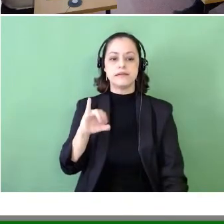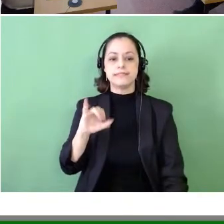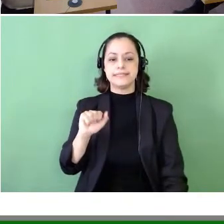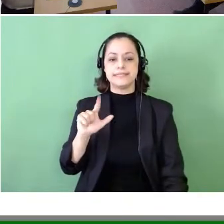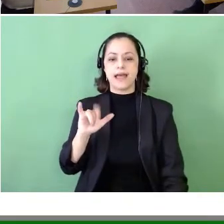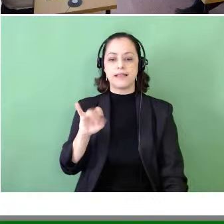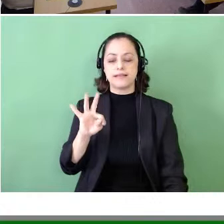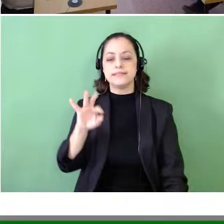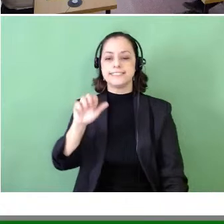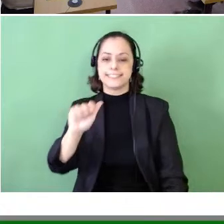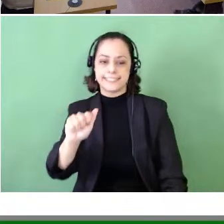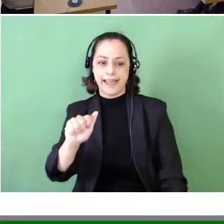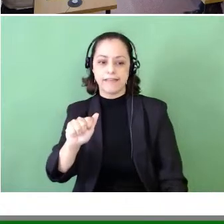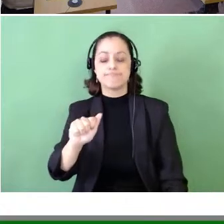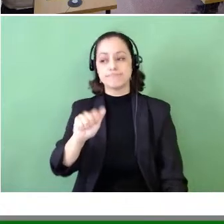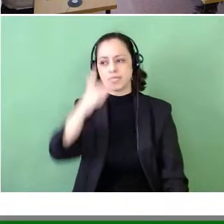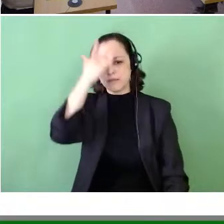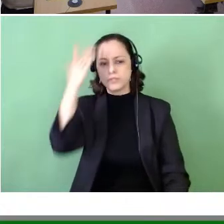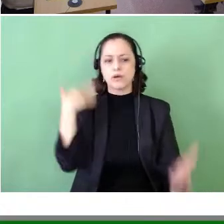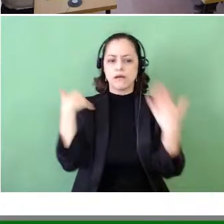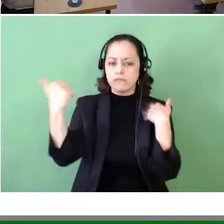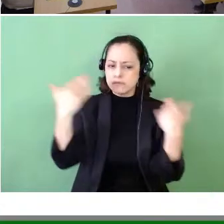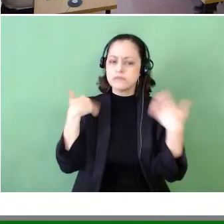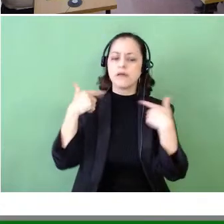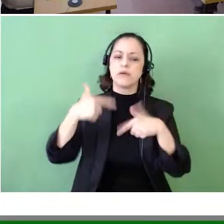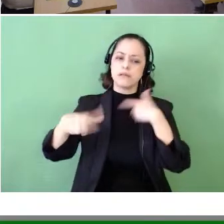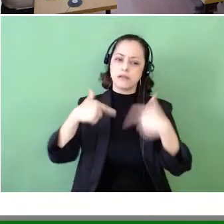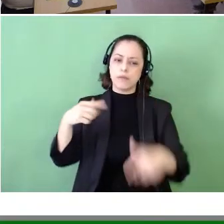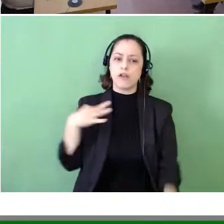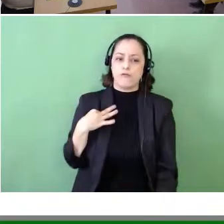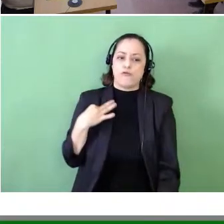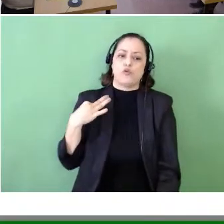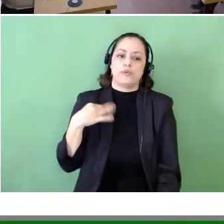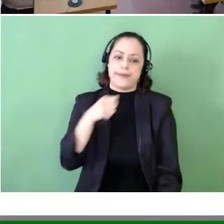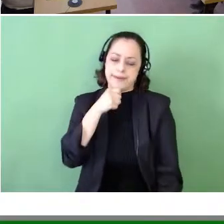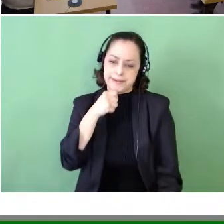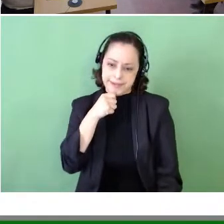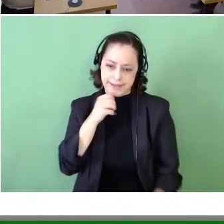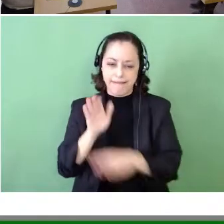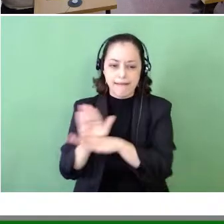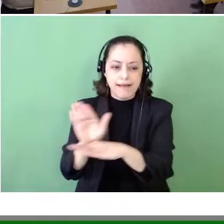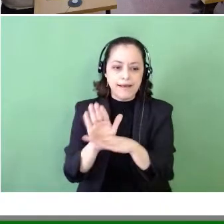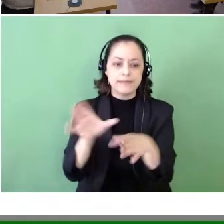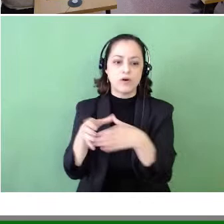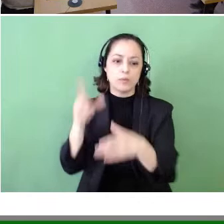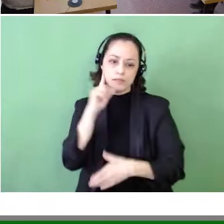solicitados para hacer trabajos como voluntarios. Y aquí percibimos también